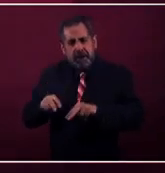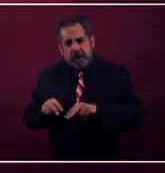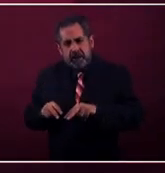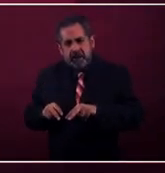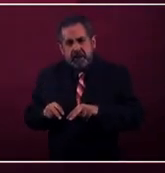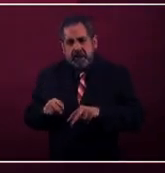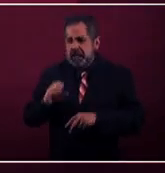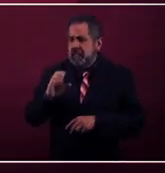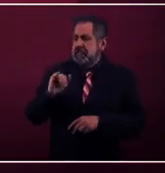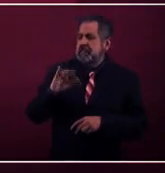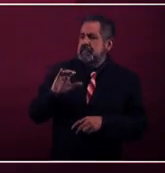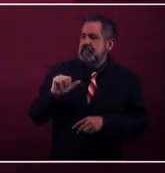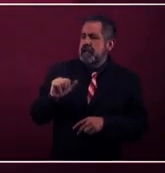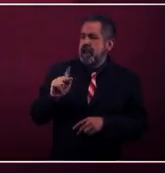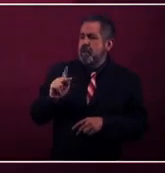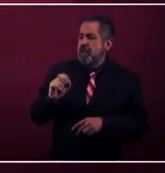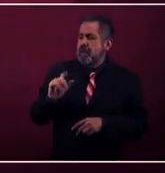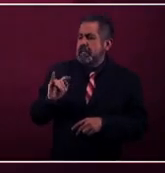llevé Ciencia Política